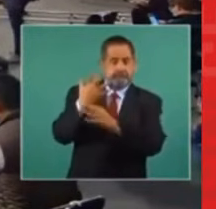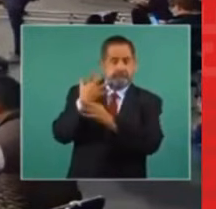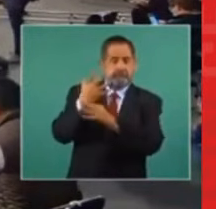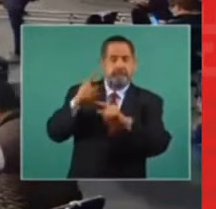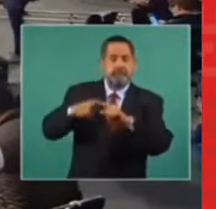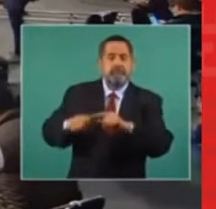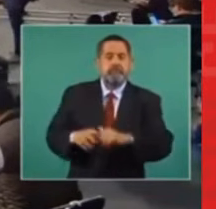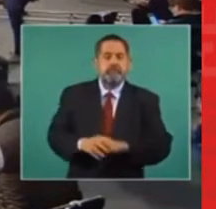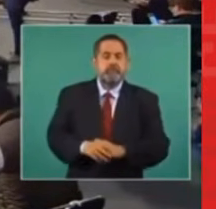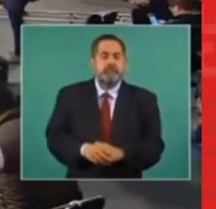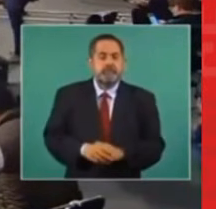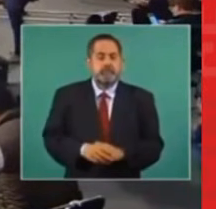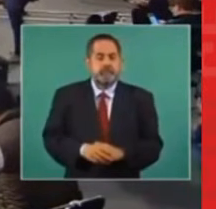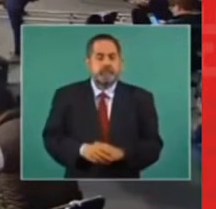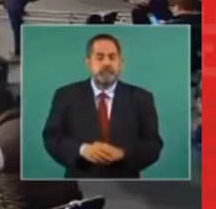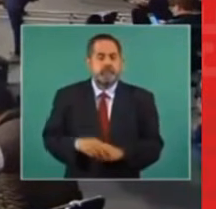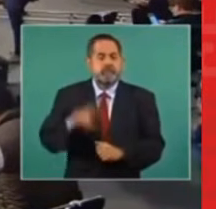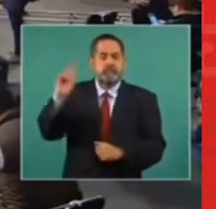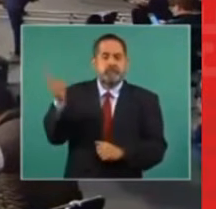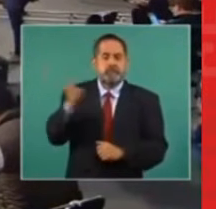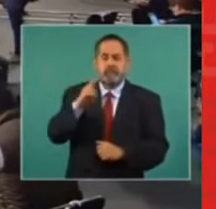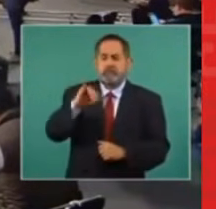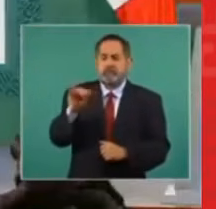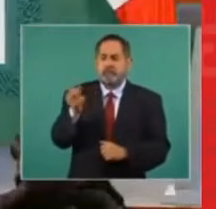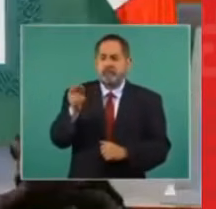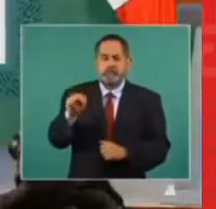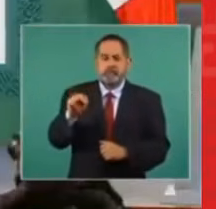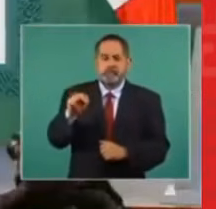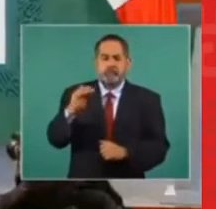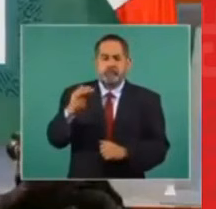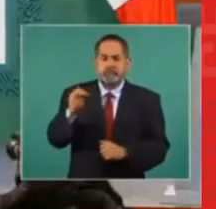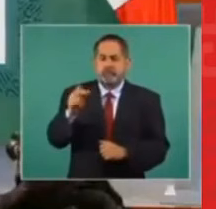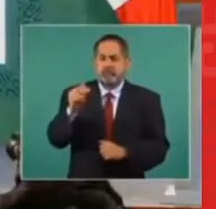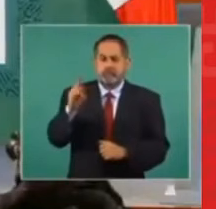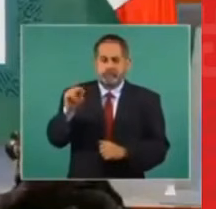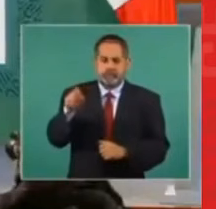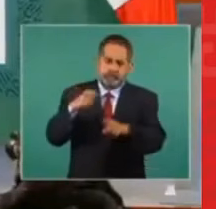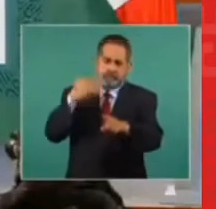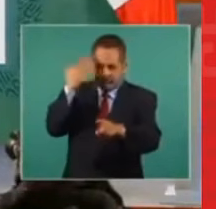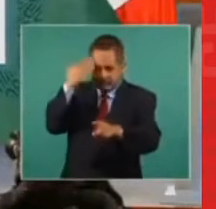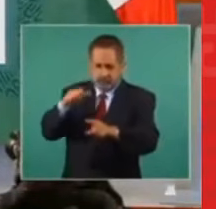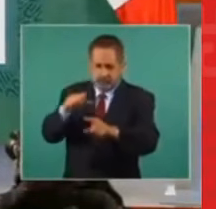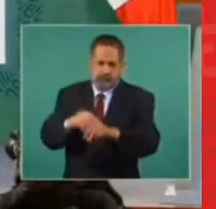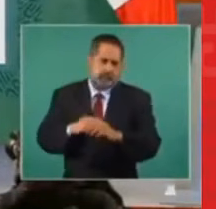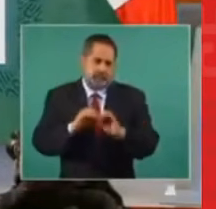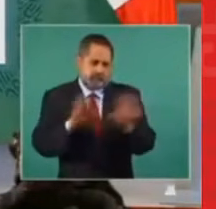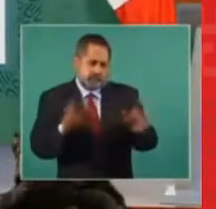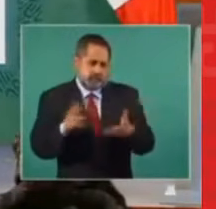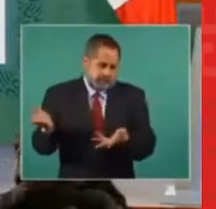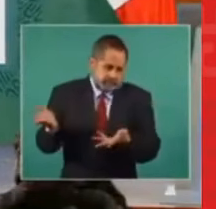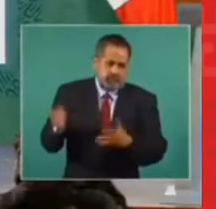quien tendrá ahí su ética, tendrá sus objetivos, pero creo que no necesariamente con fines golpistas, con fines